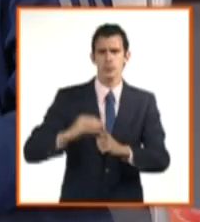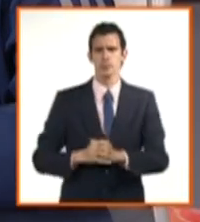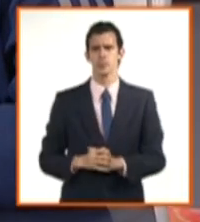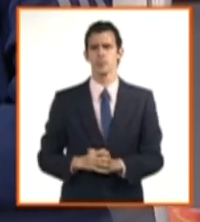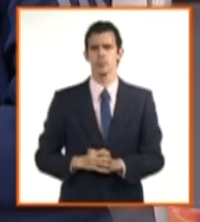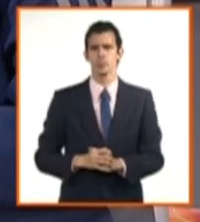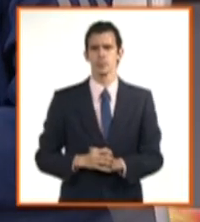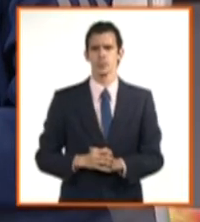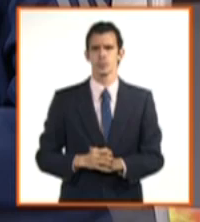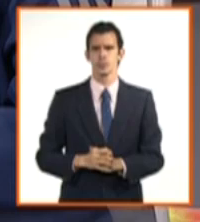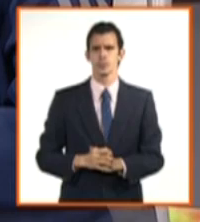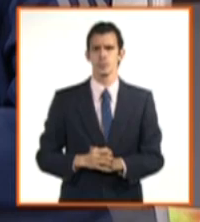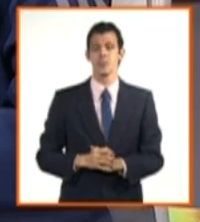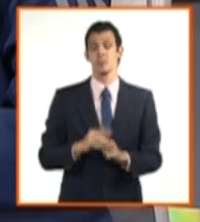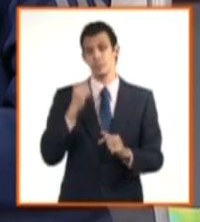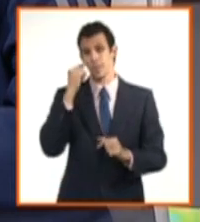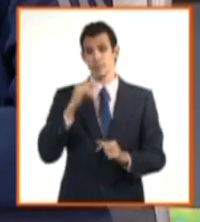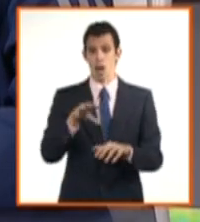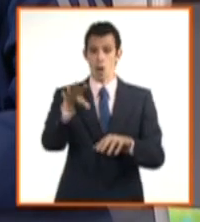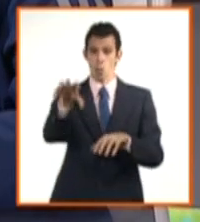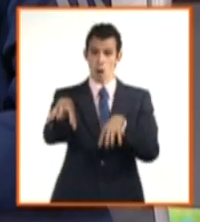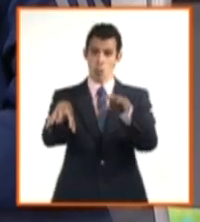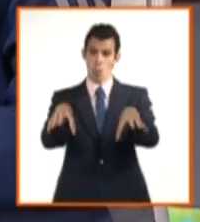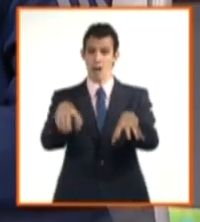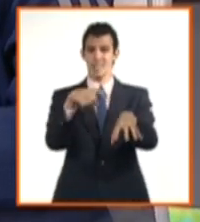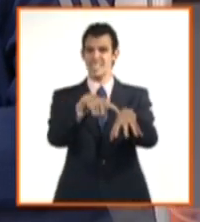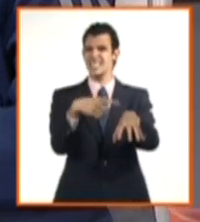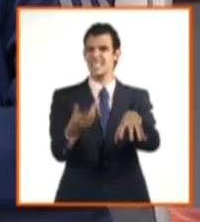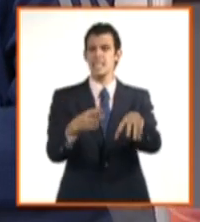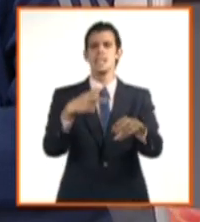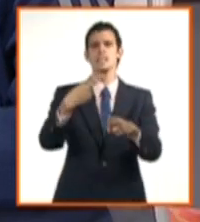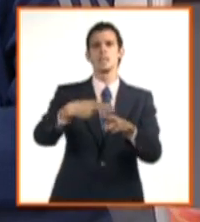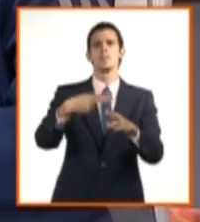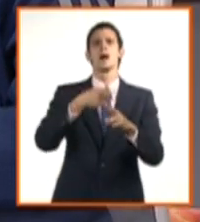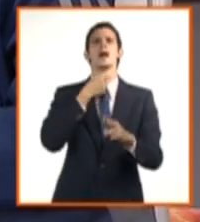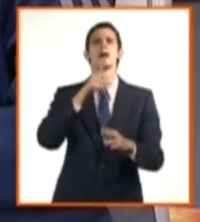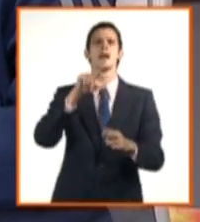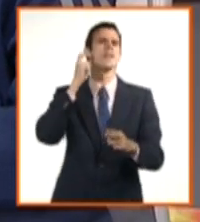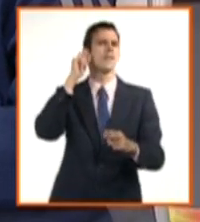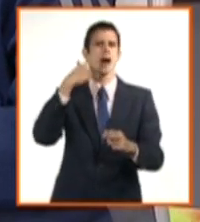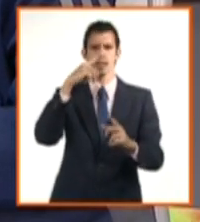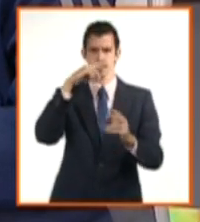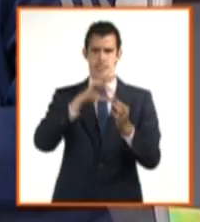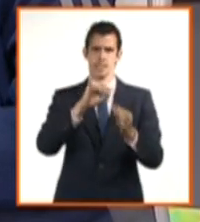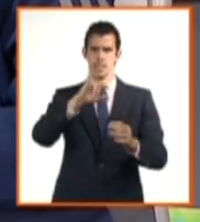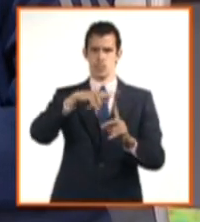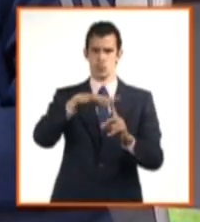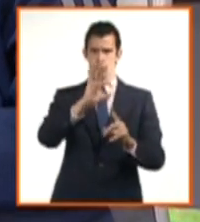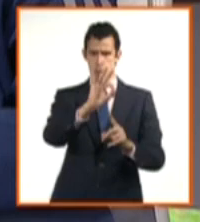las 23 zonas han se han registrado los lugares con mayor inundación